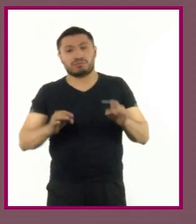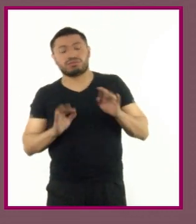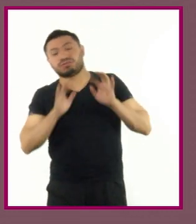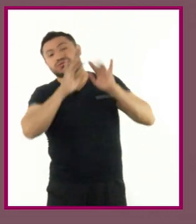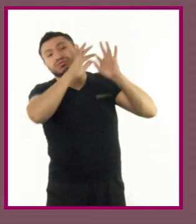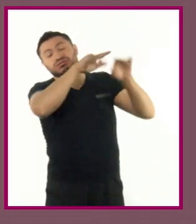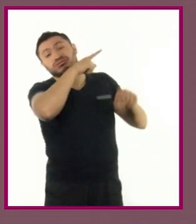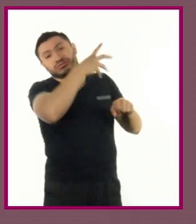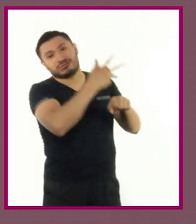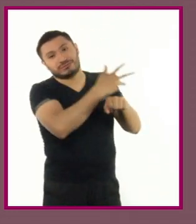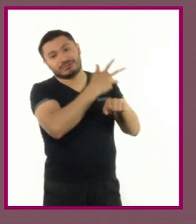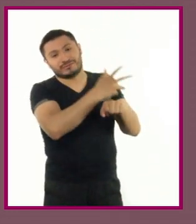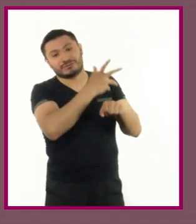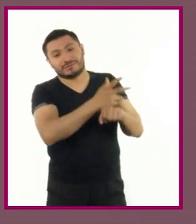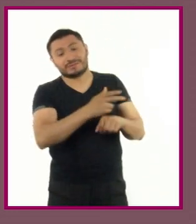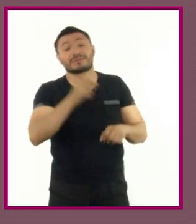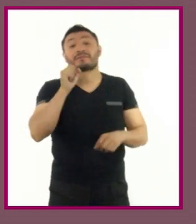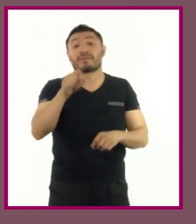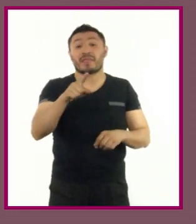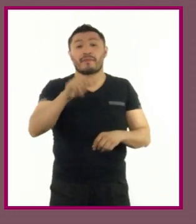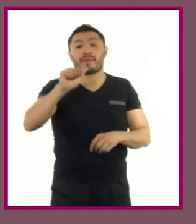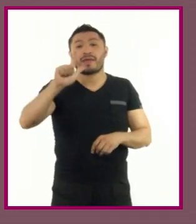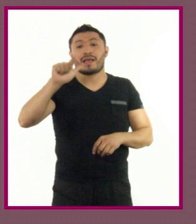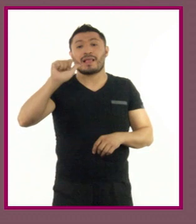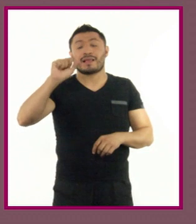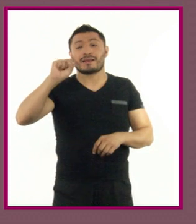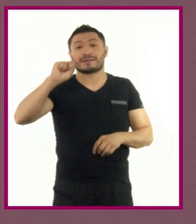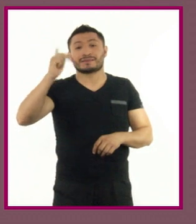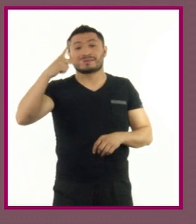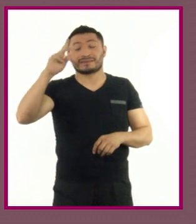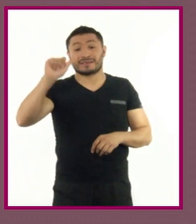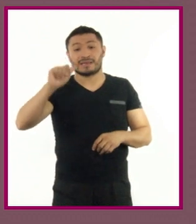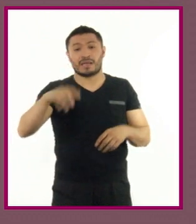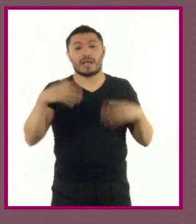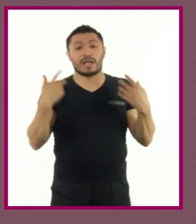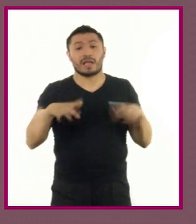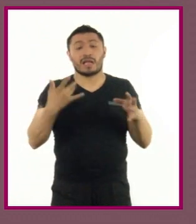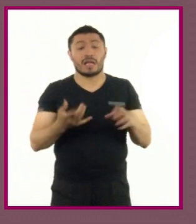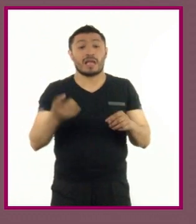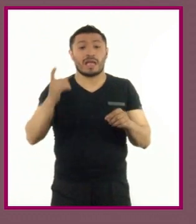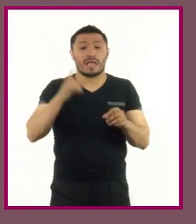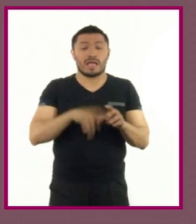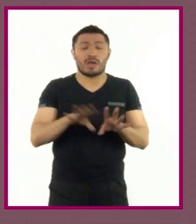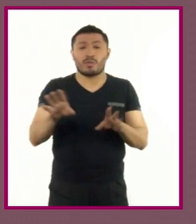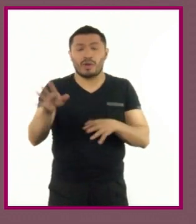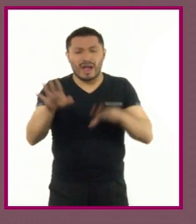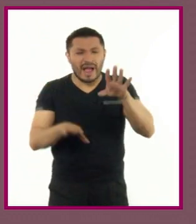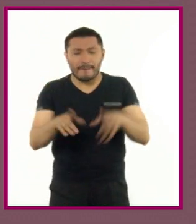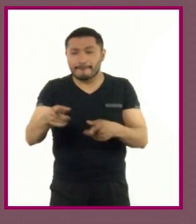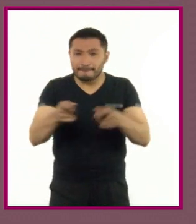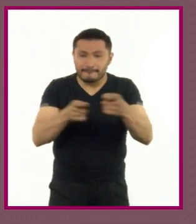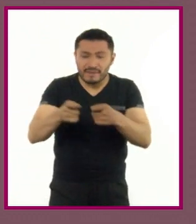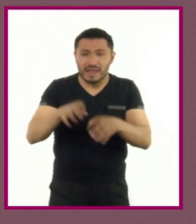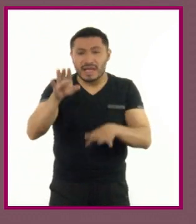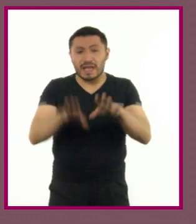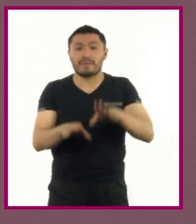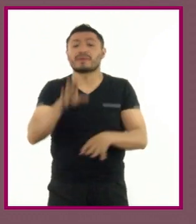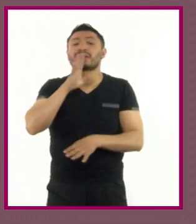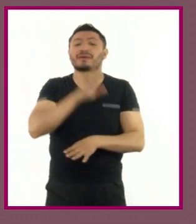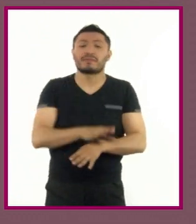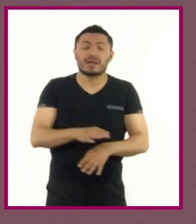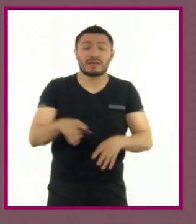en todo Estados Unidos, hasta en Alaska. Una mancha que está regulada a veces y